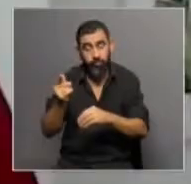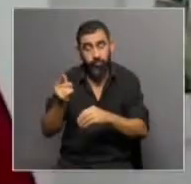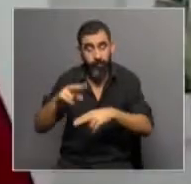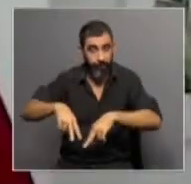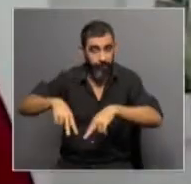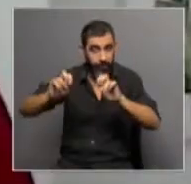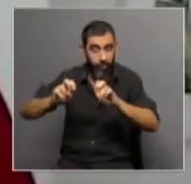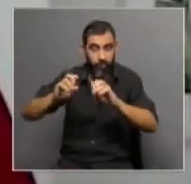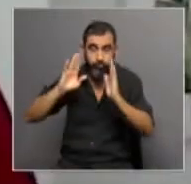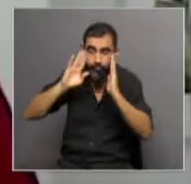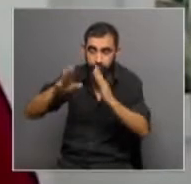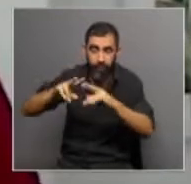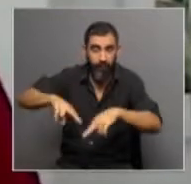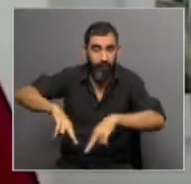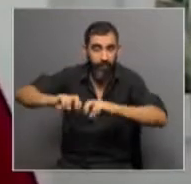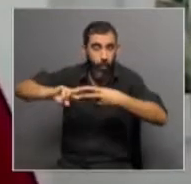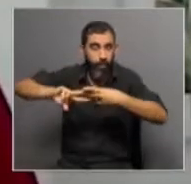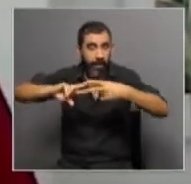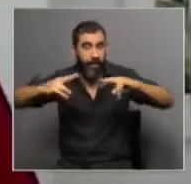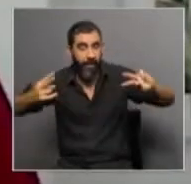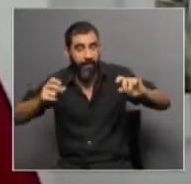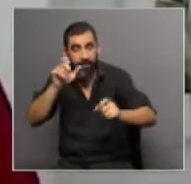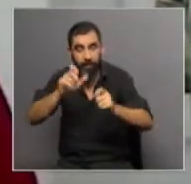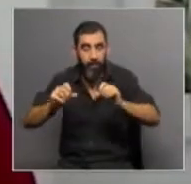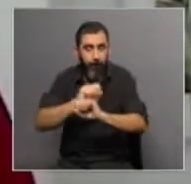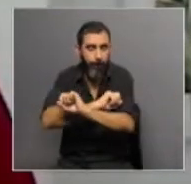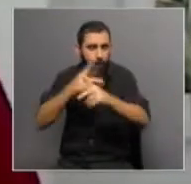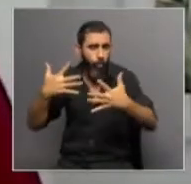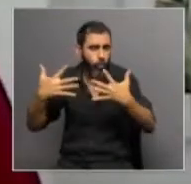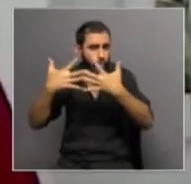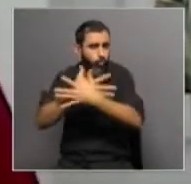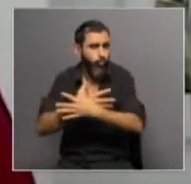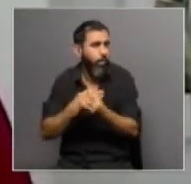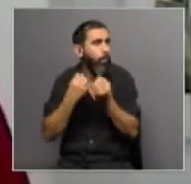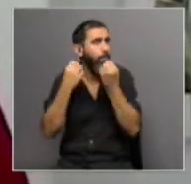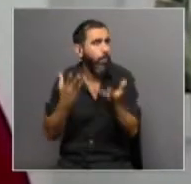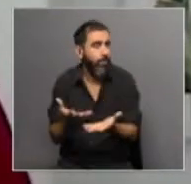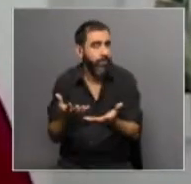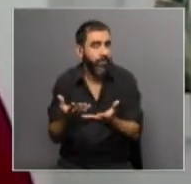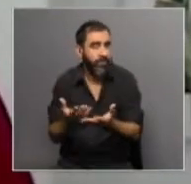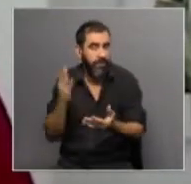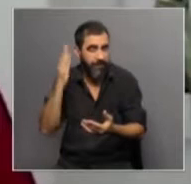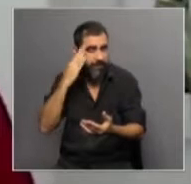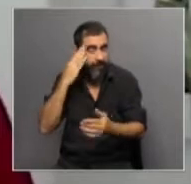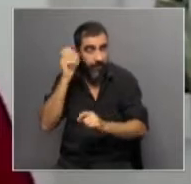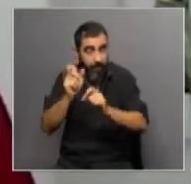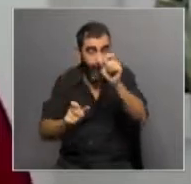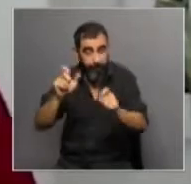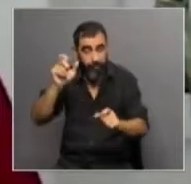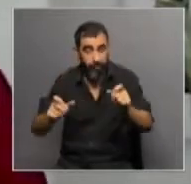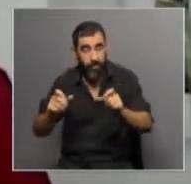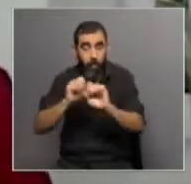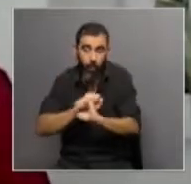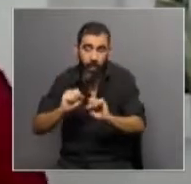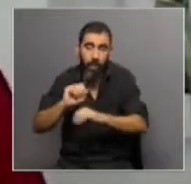que se va a dedicar a hacer el estudio genético de las personas más afectadas. ¿Esto por qué? Porque se sabe que hay personas que son más y